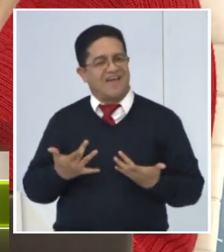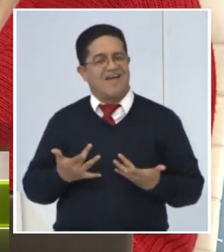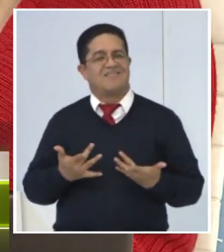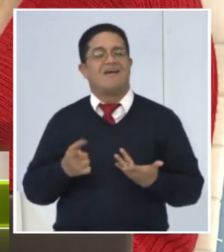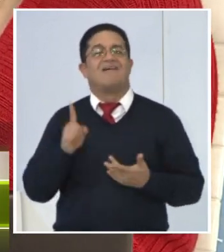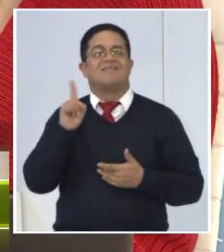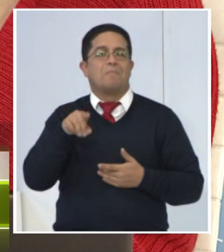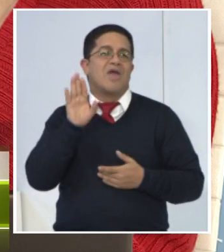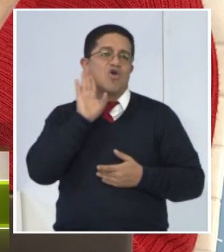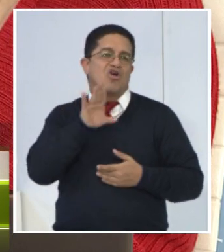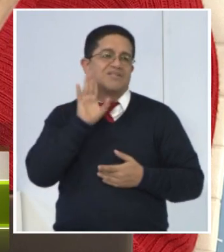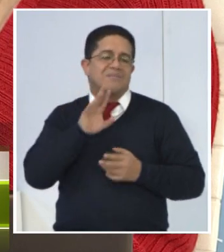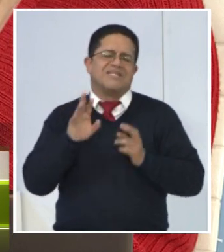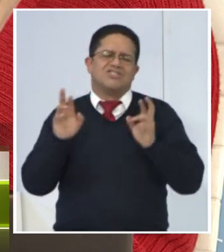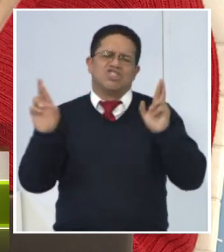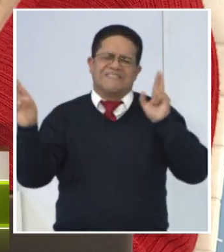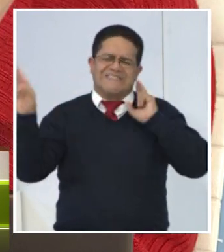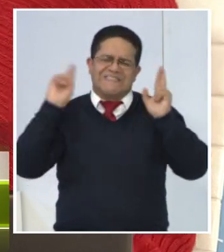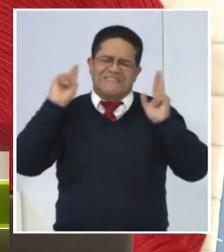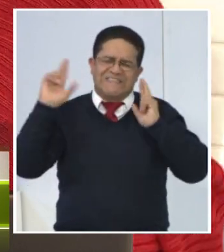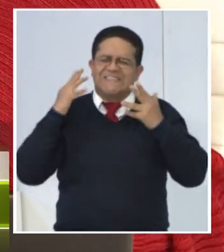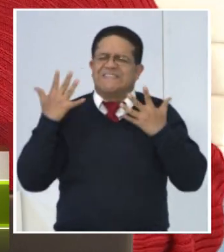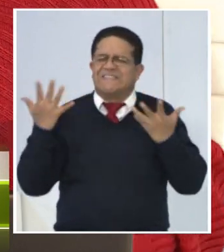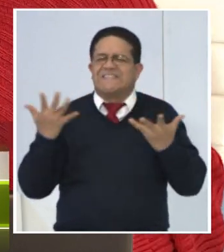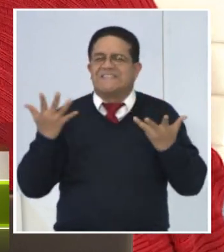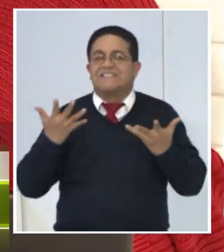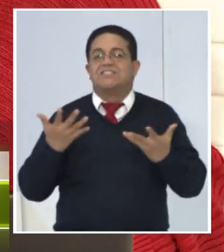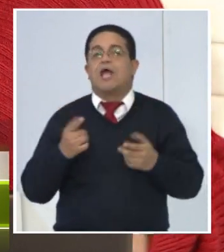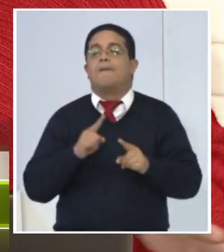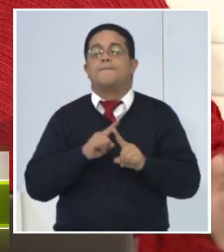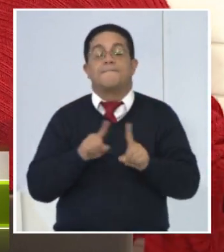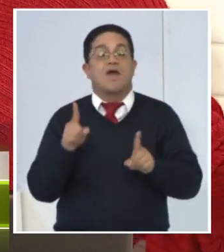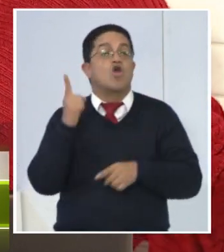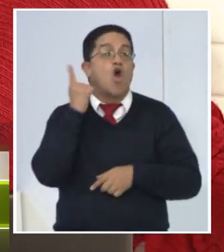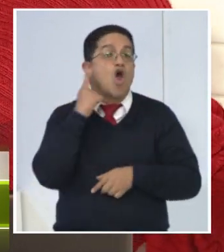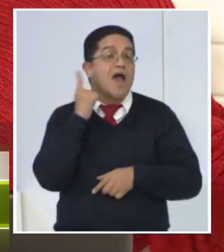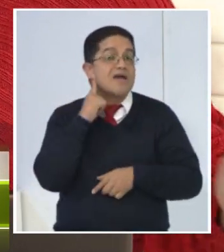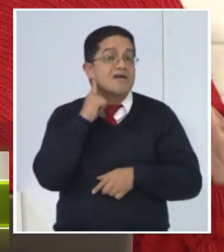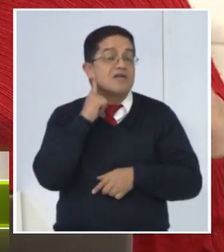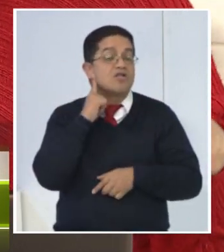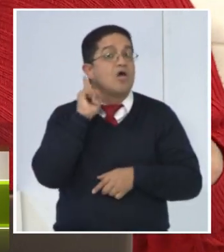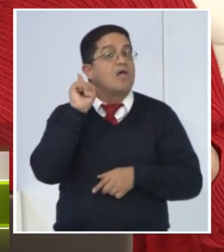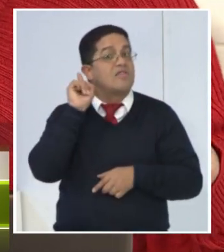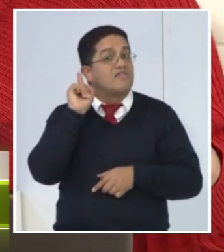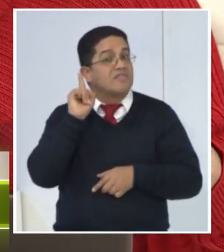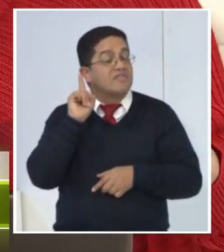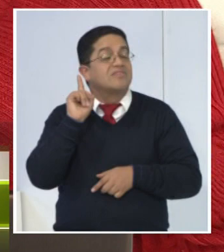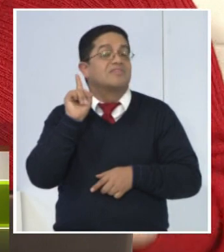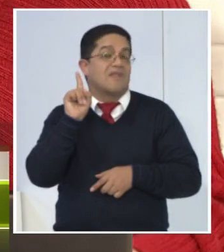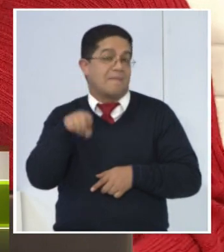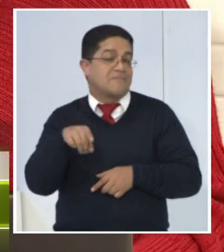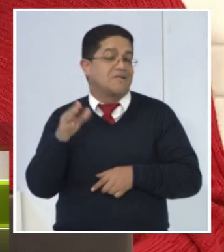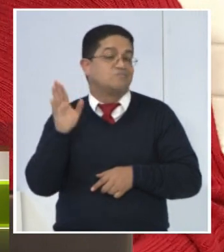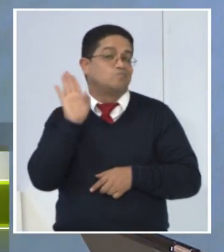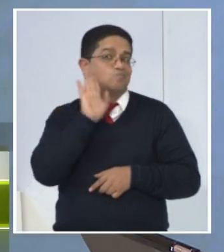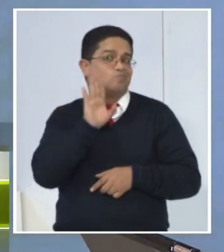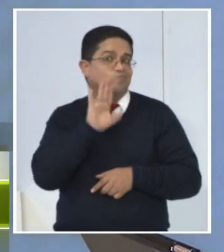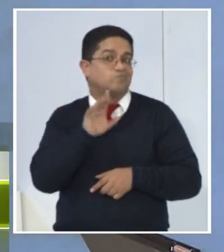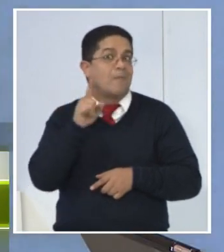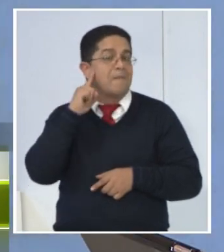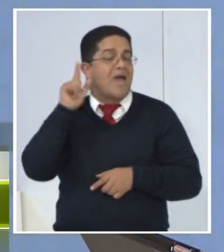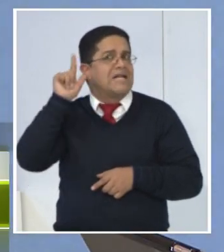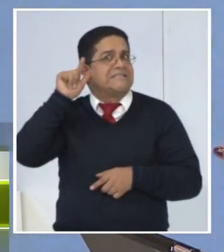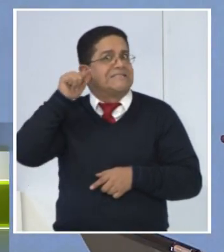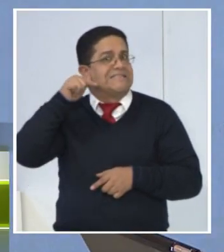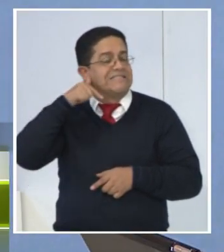contaminación también sónica que contribuye a ello, pero nuestro oído debe estar expuesto a mucha contaminación sónica para afectarse